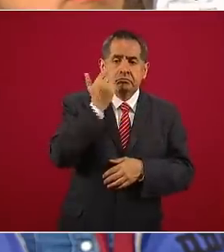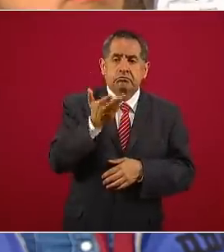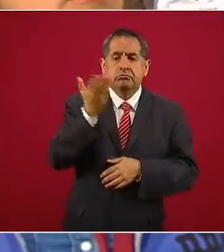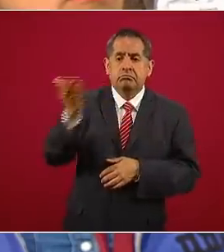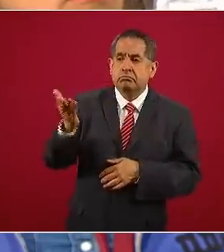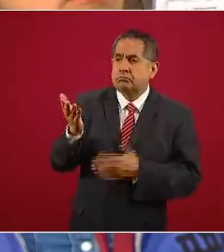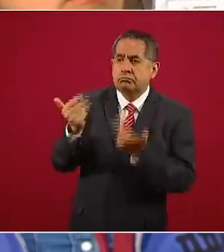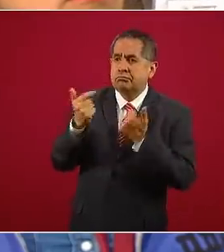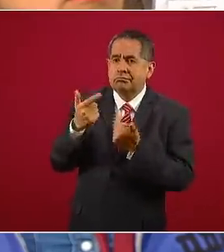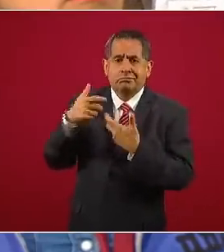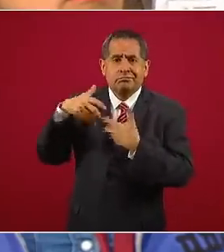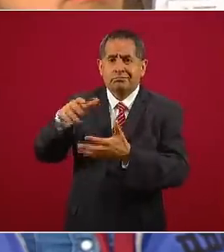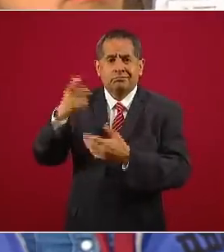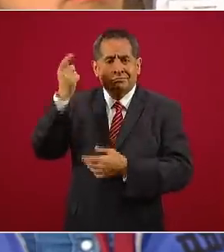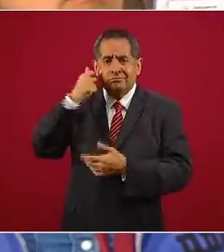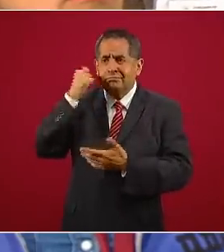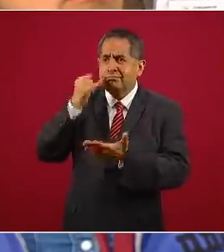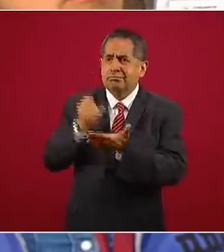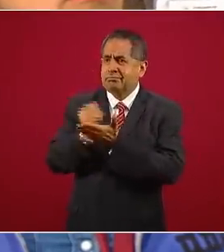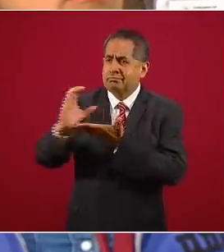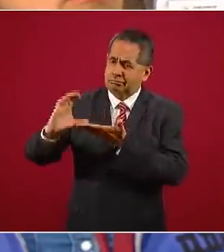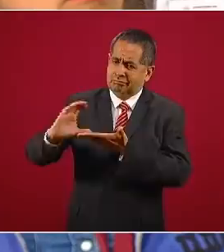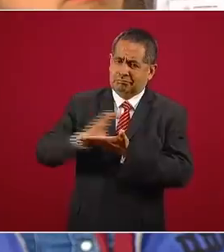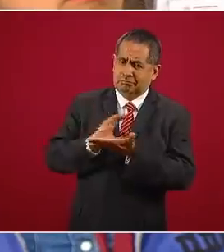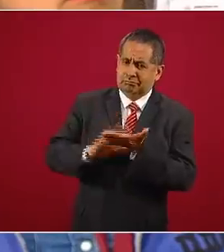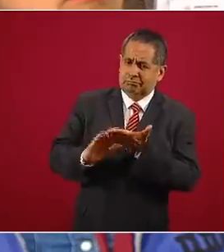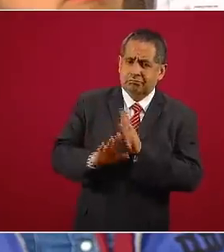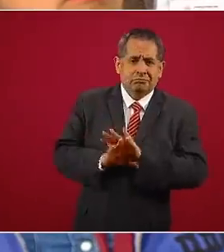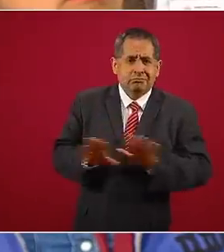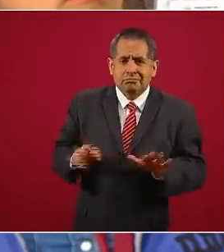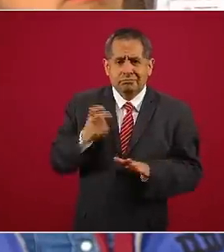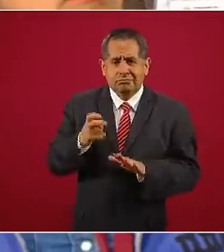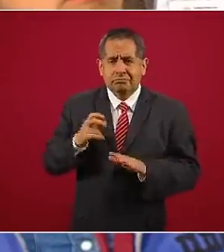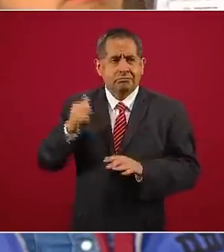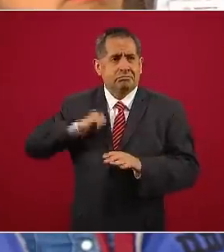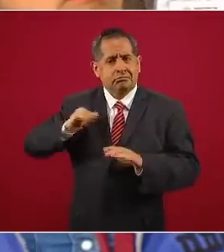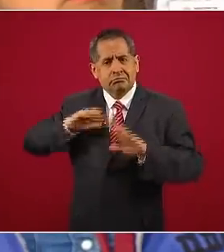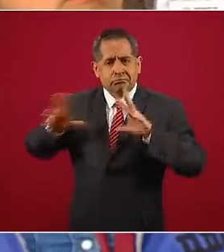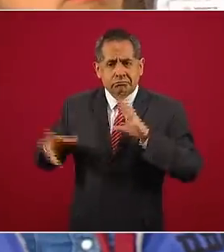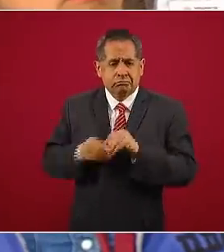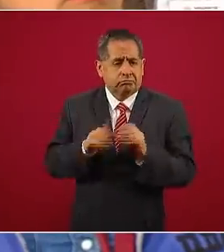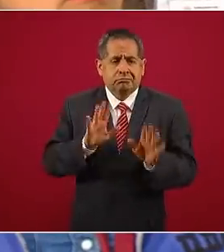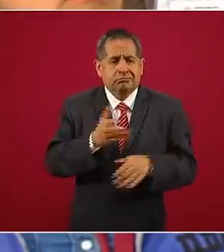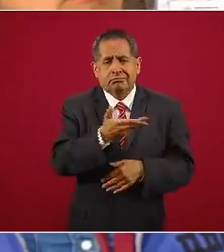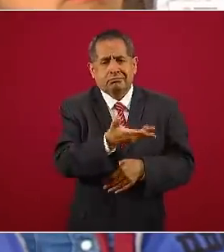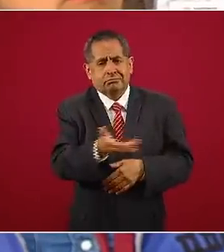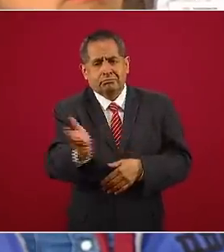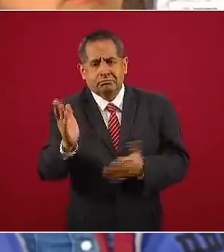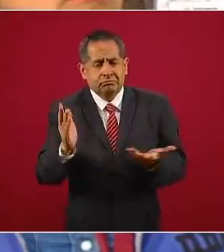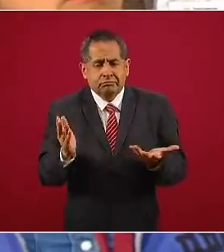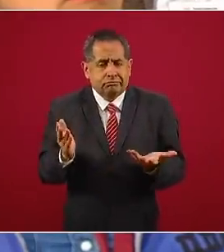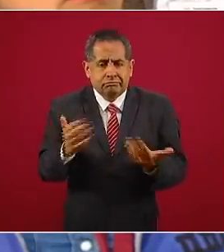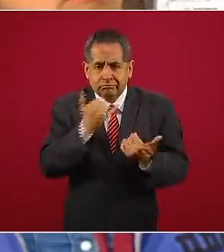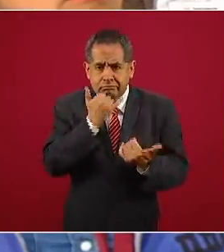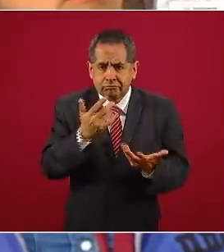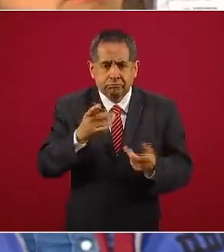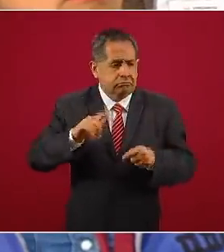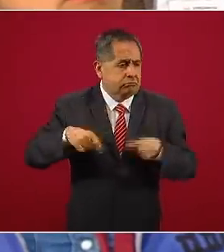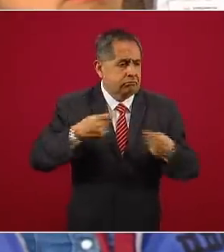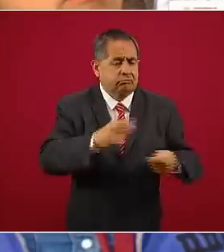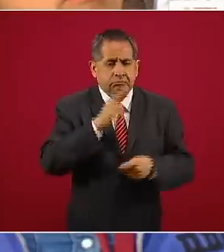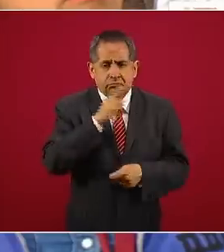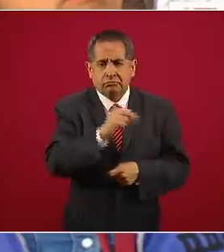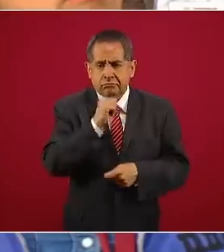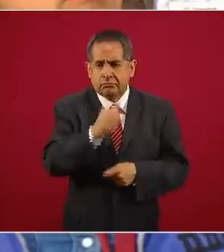es que se les liquide por ese tiempo de trabajo están prácticamente de salida y no les dan una respuesta